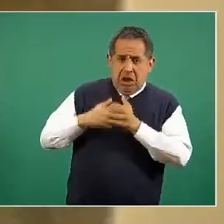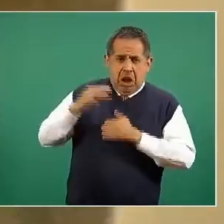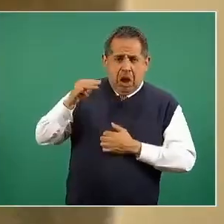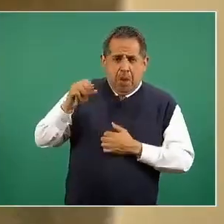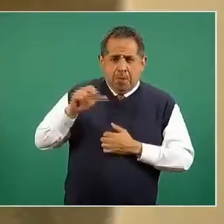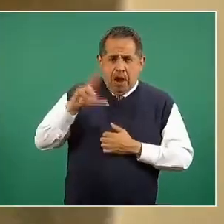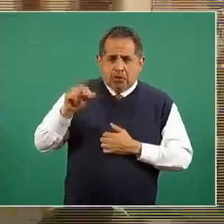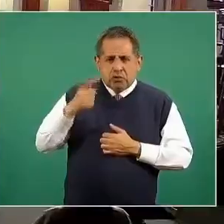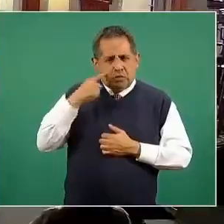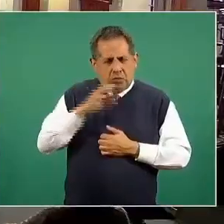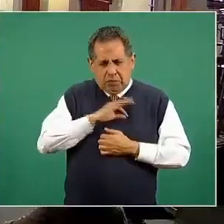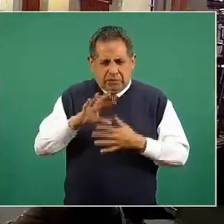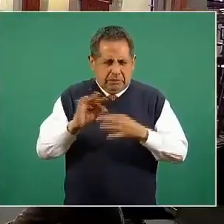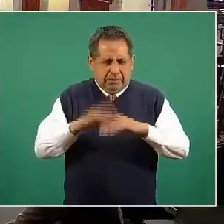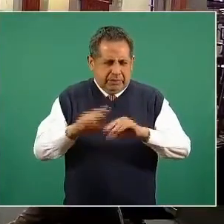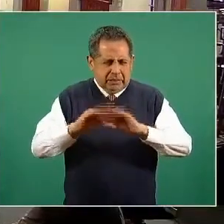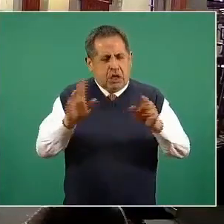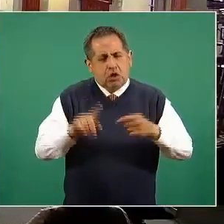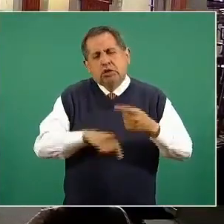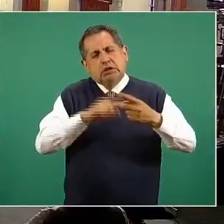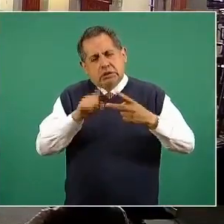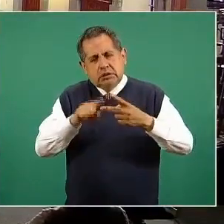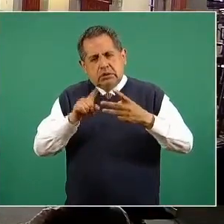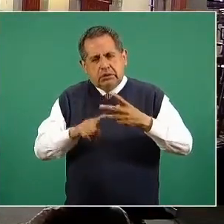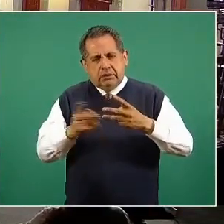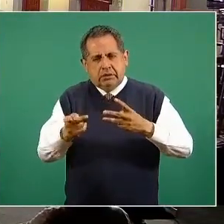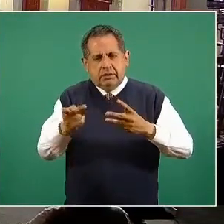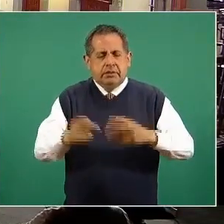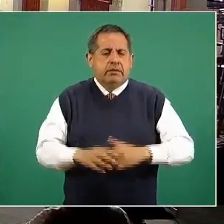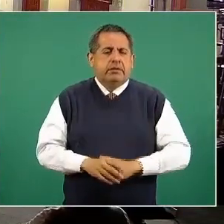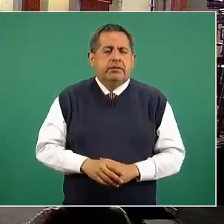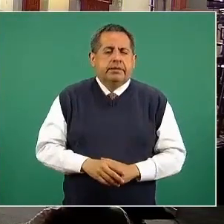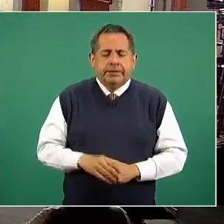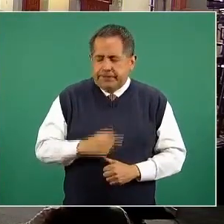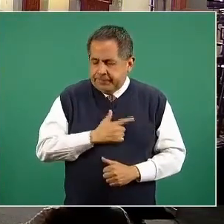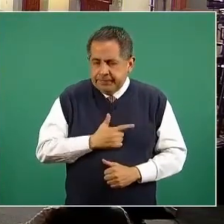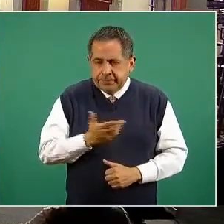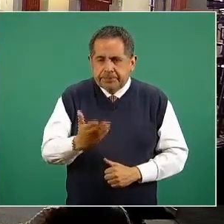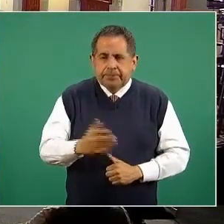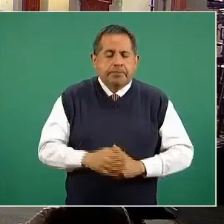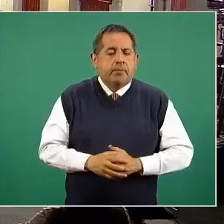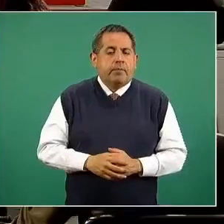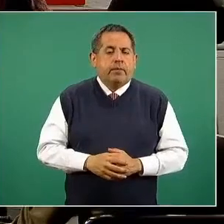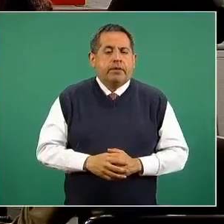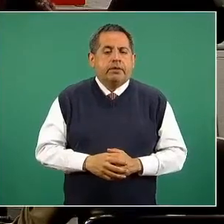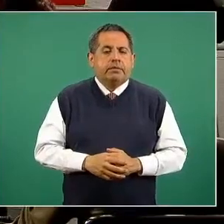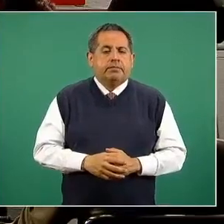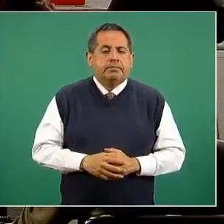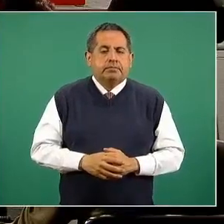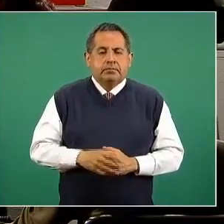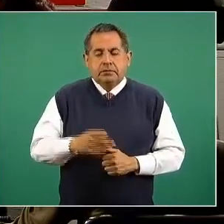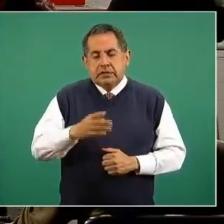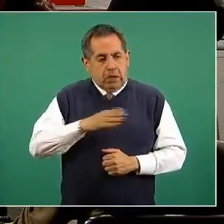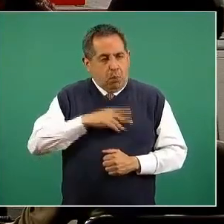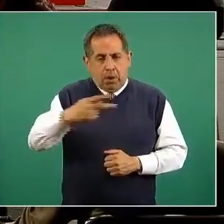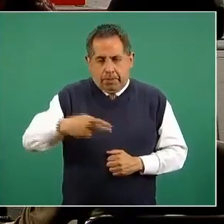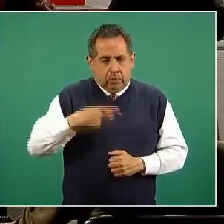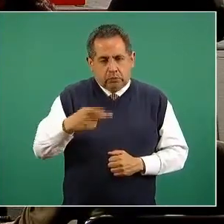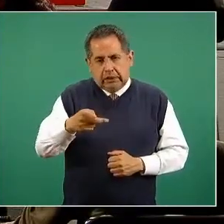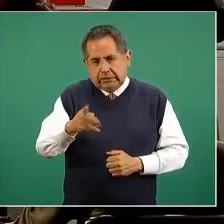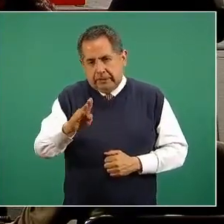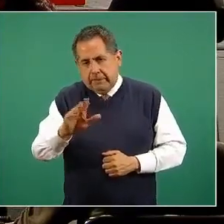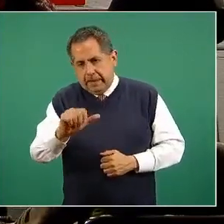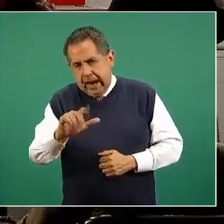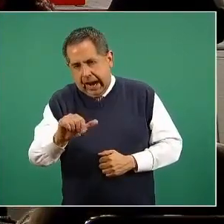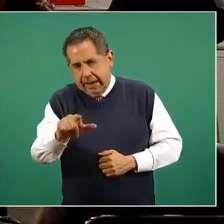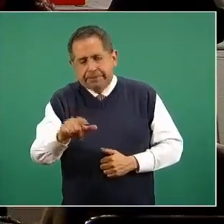puede aclarar. Y ahorita le hago las otras 2 preguntas. Cómo no, con mucho gusto. Blanca, qué bueno que lo pregunta.